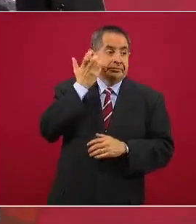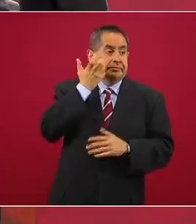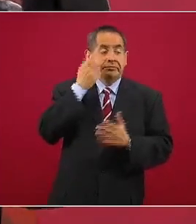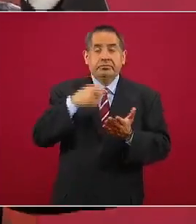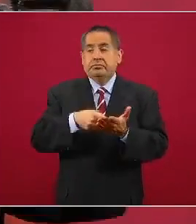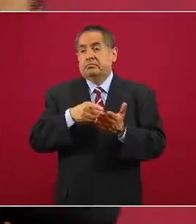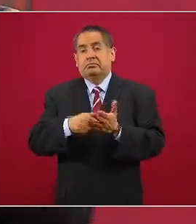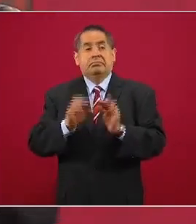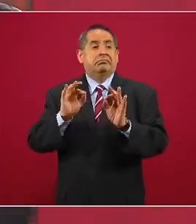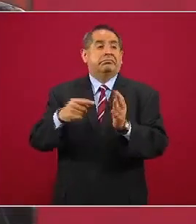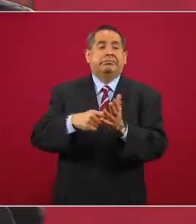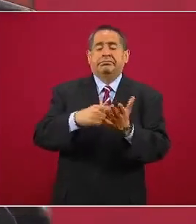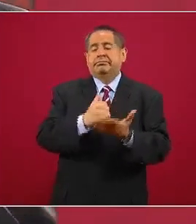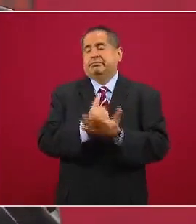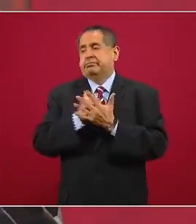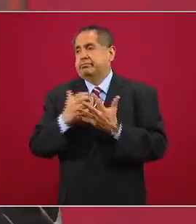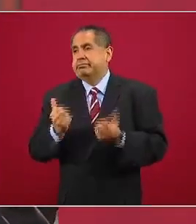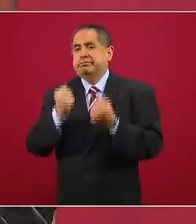la panacea,